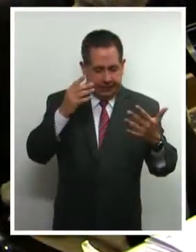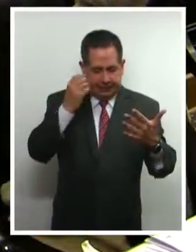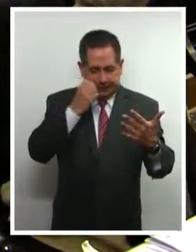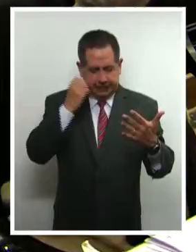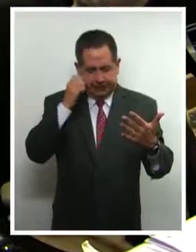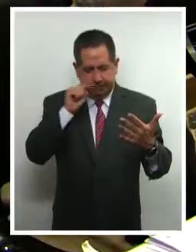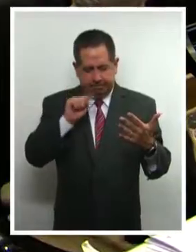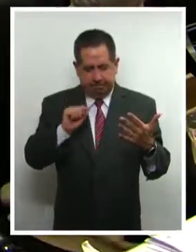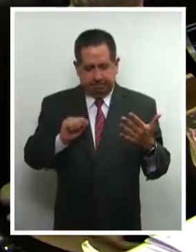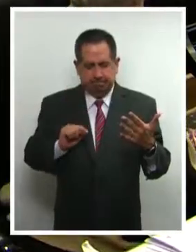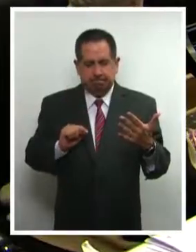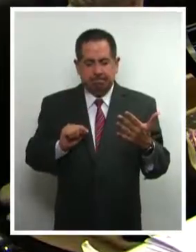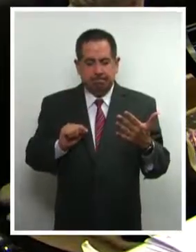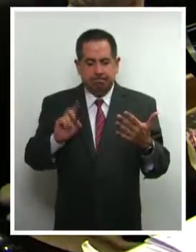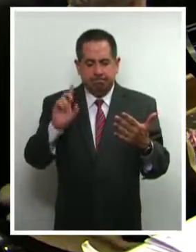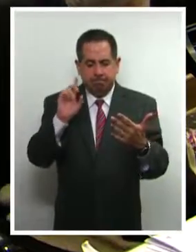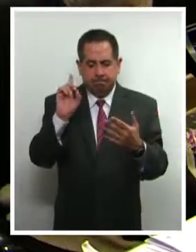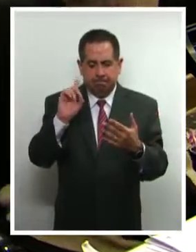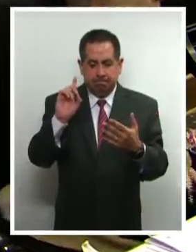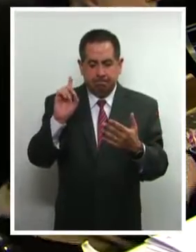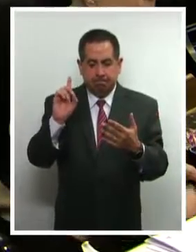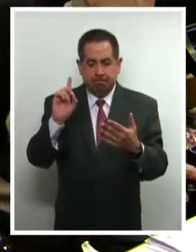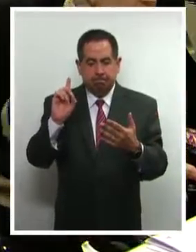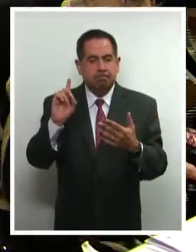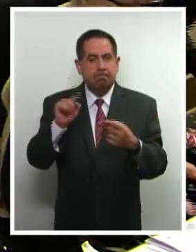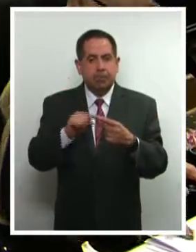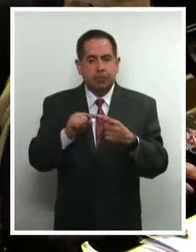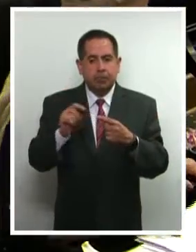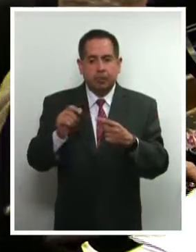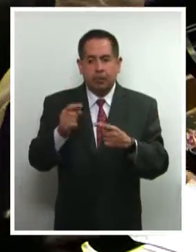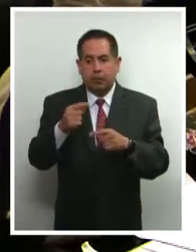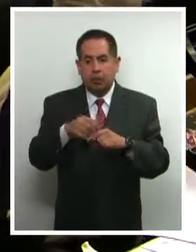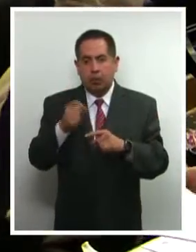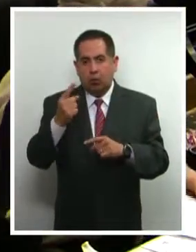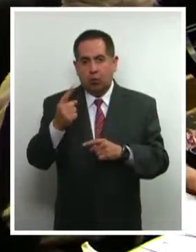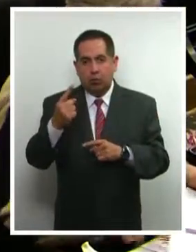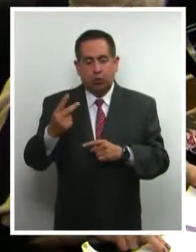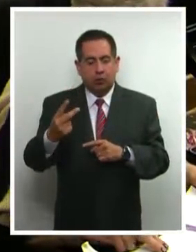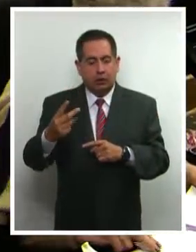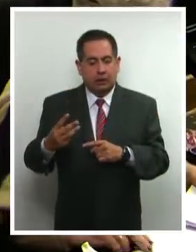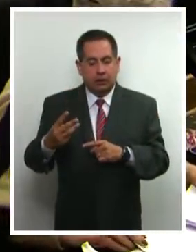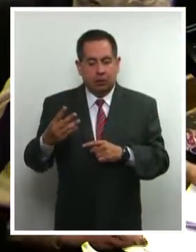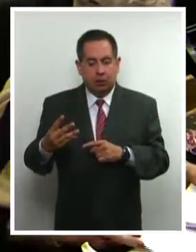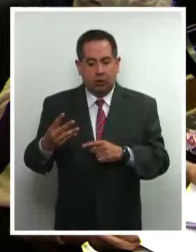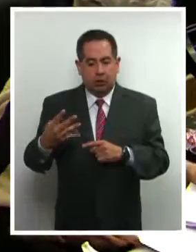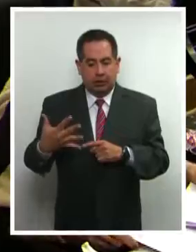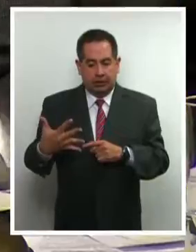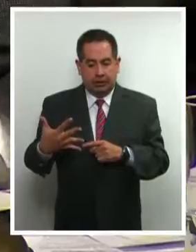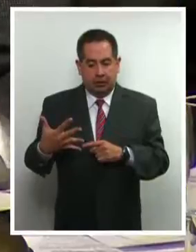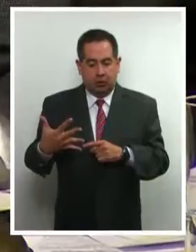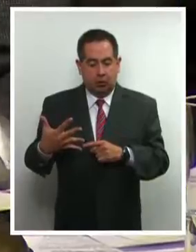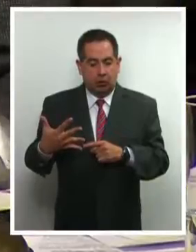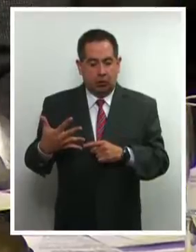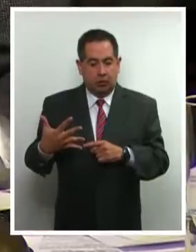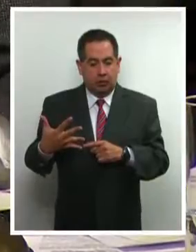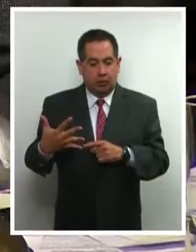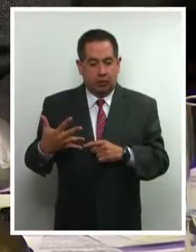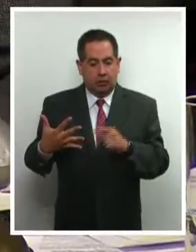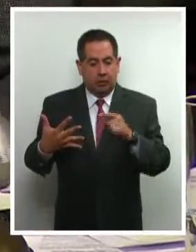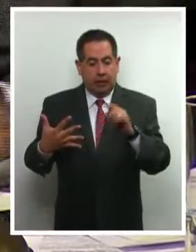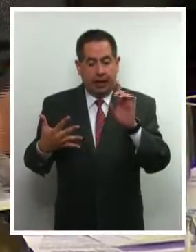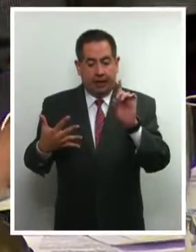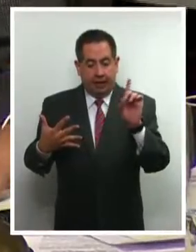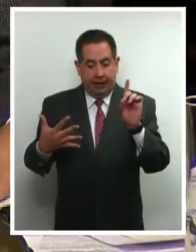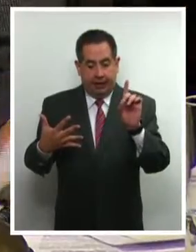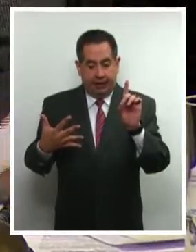caso del D, los apartados 1, 2, 3, 4 y 5 del apartado